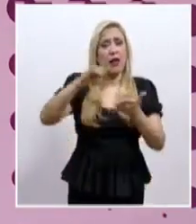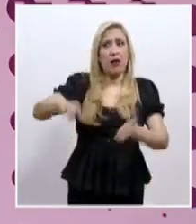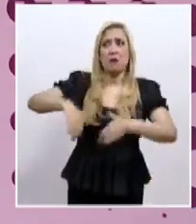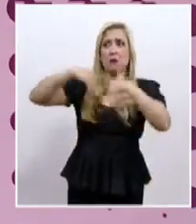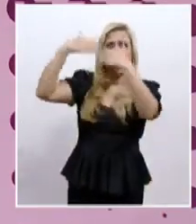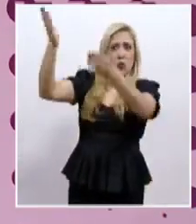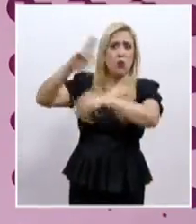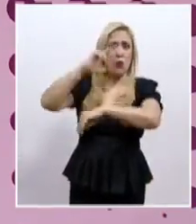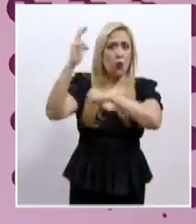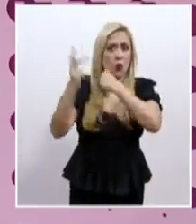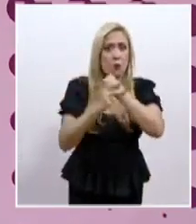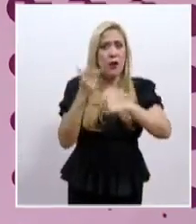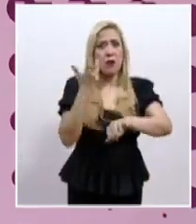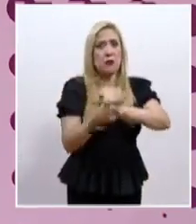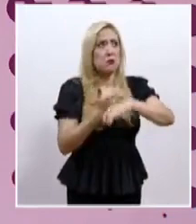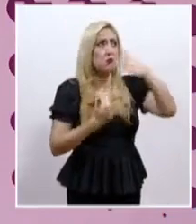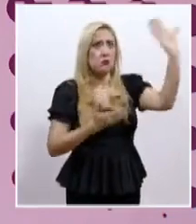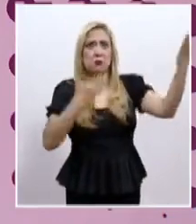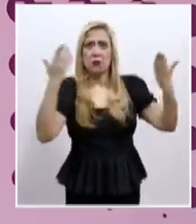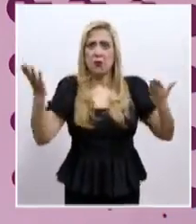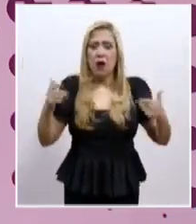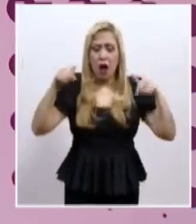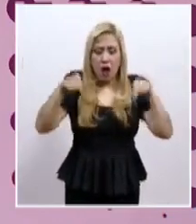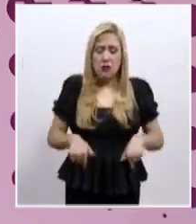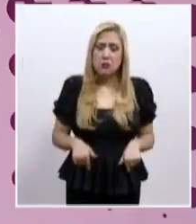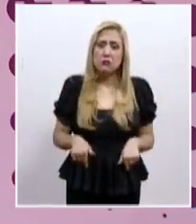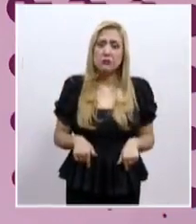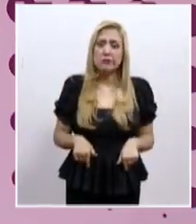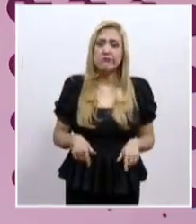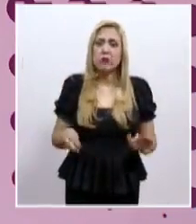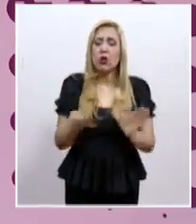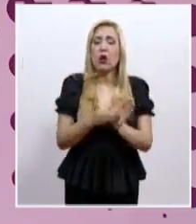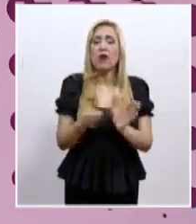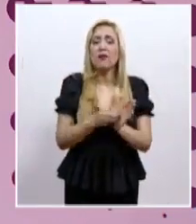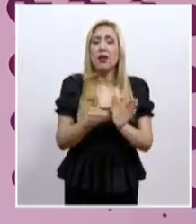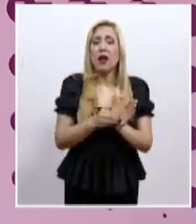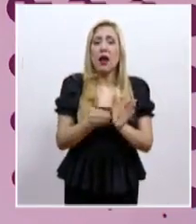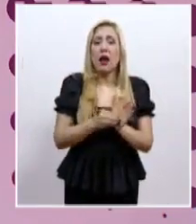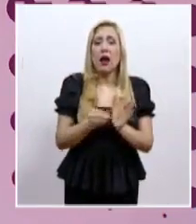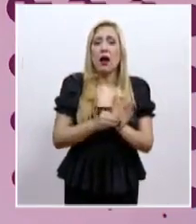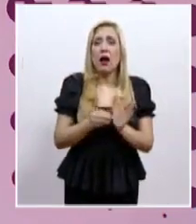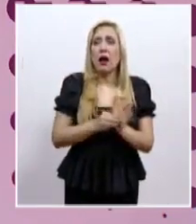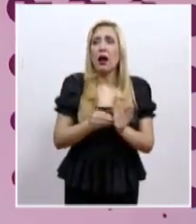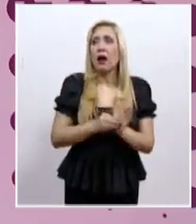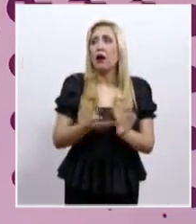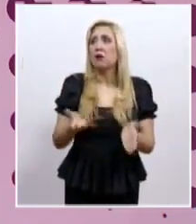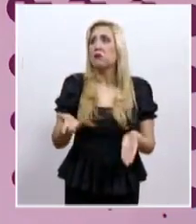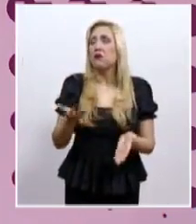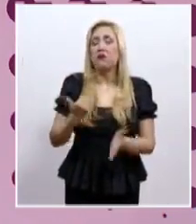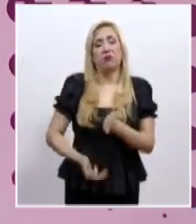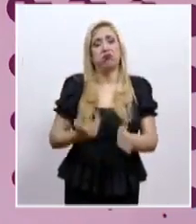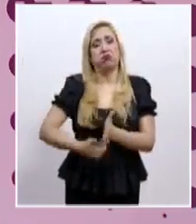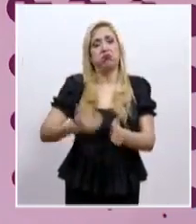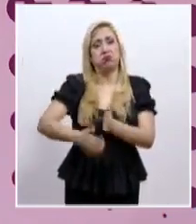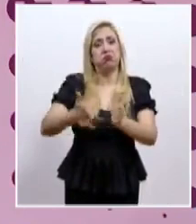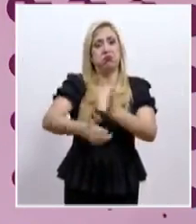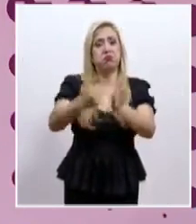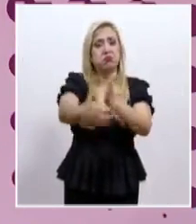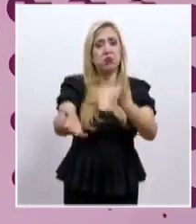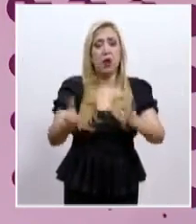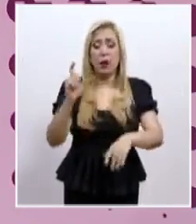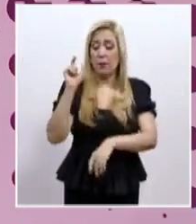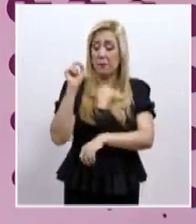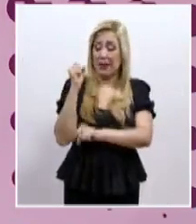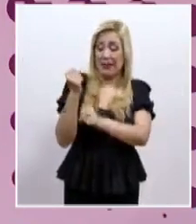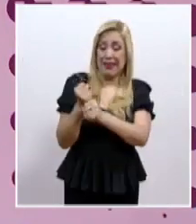Entonces, y aquí con los recursos que vemos, estamos todavía muy lejos y no es un tema de esta administración y no es un tema de los últimos 20